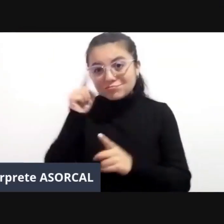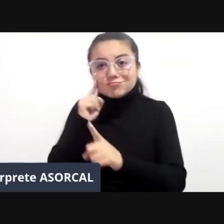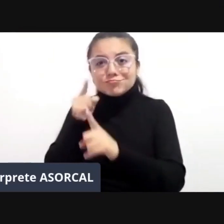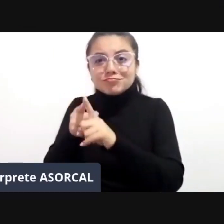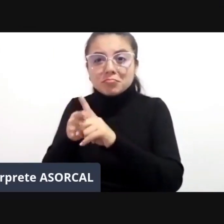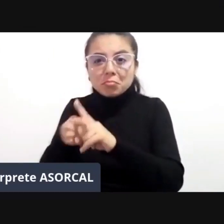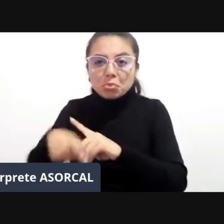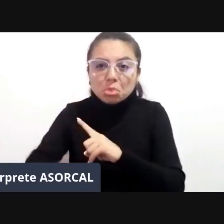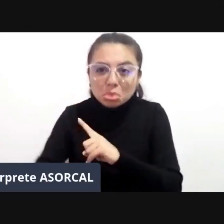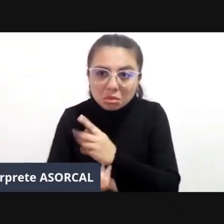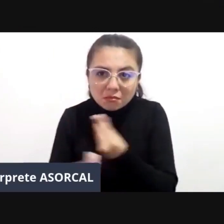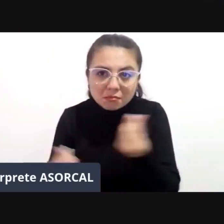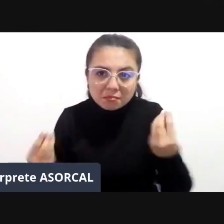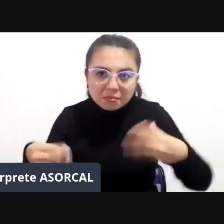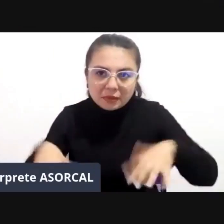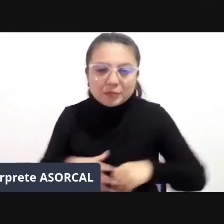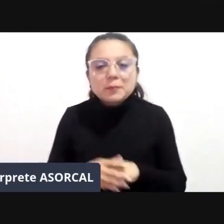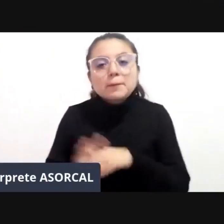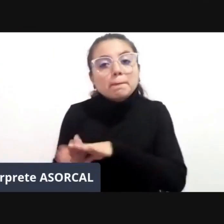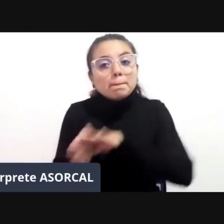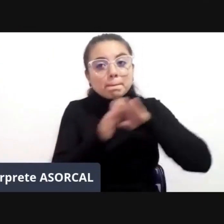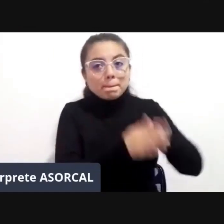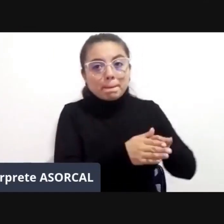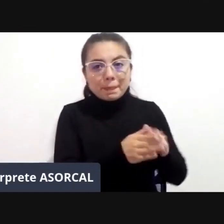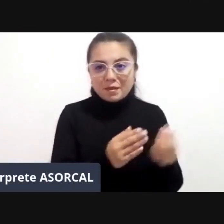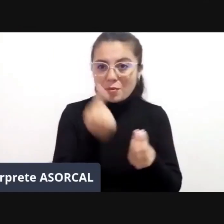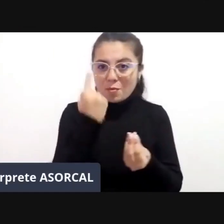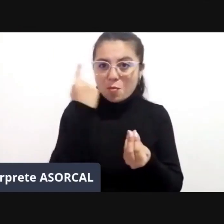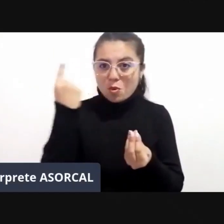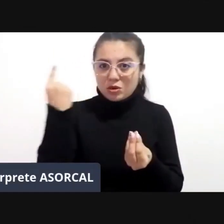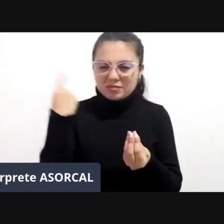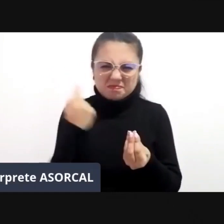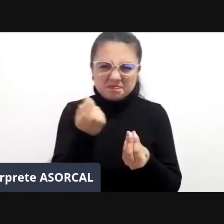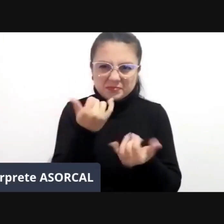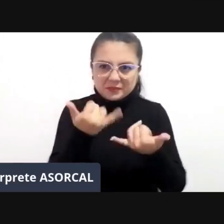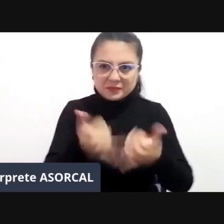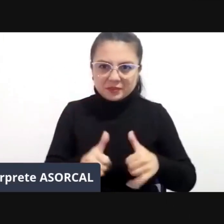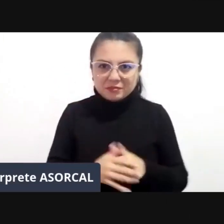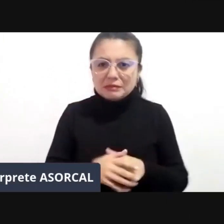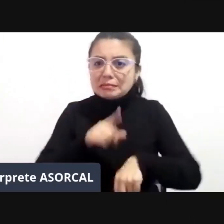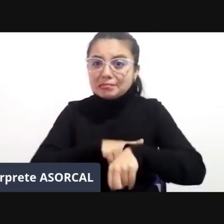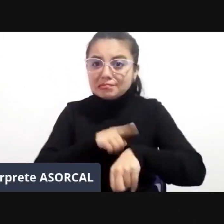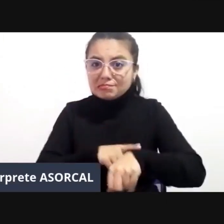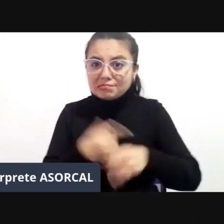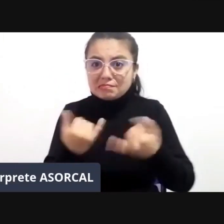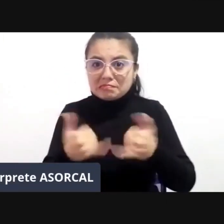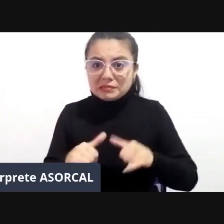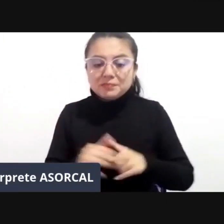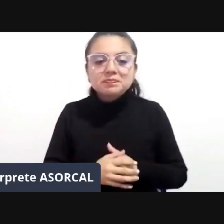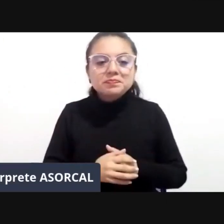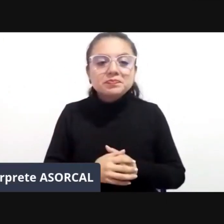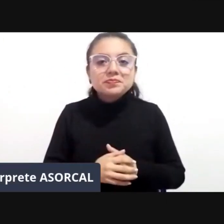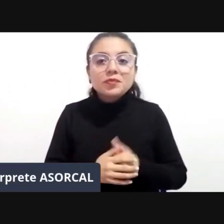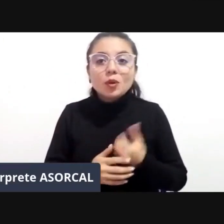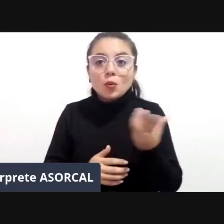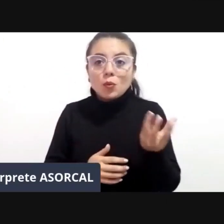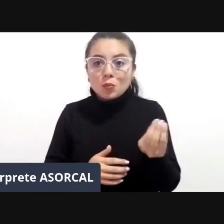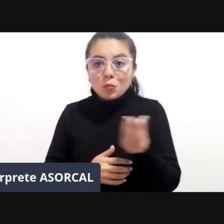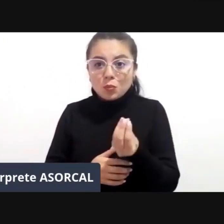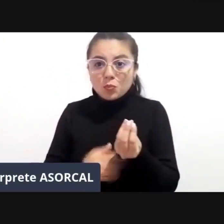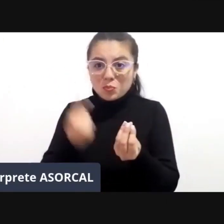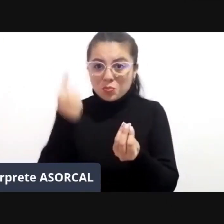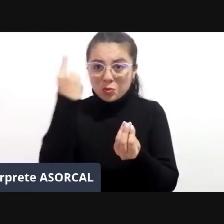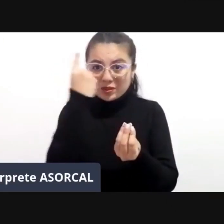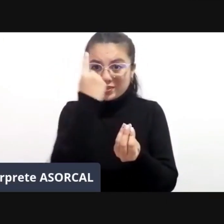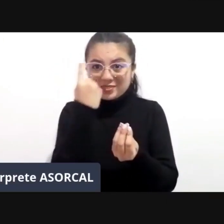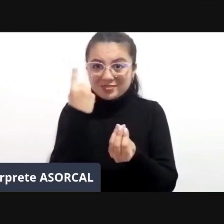políticos, termino con esto, si nos acaba el tiempo además, los partidos políticos que